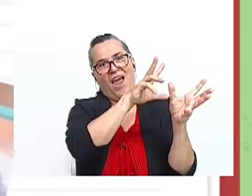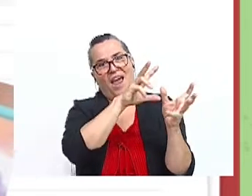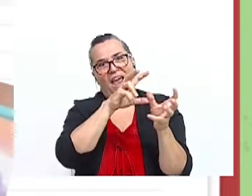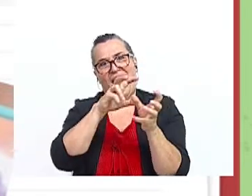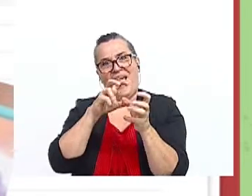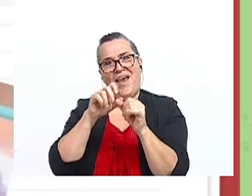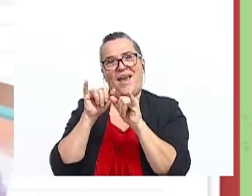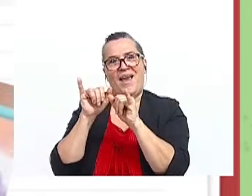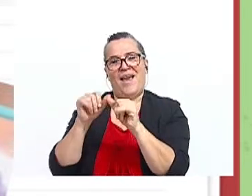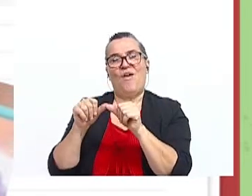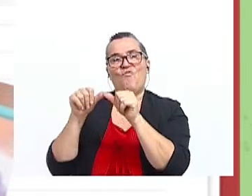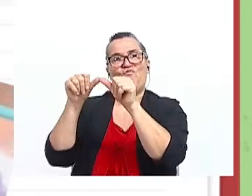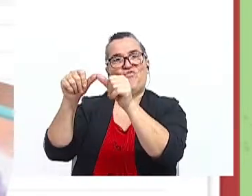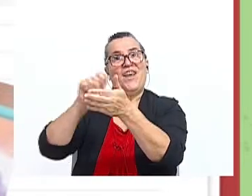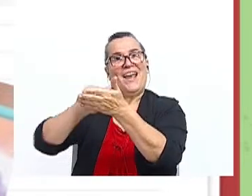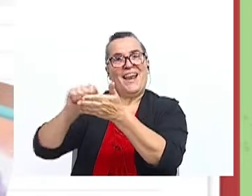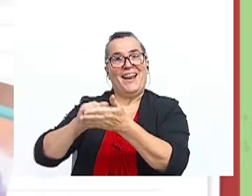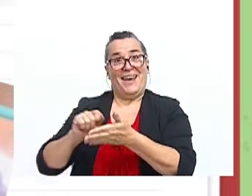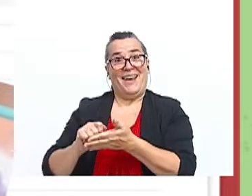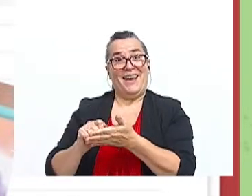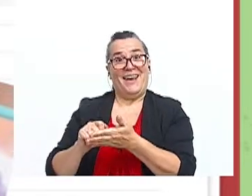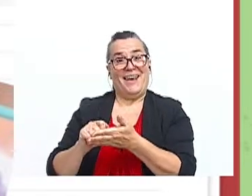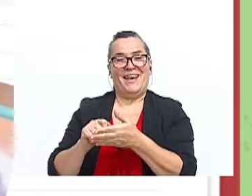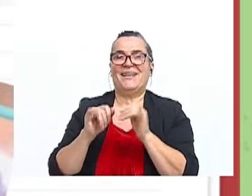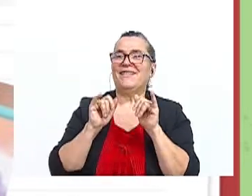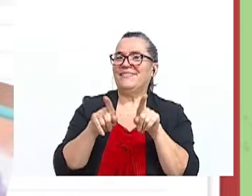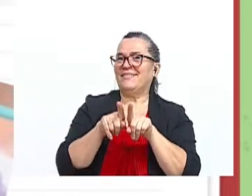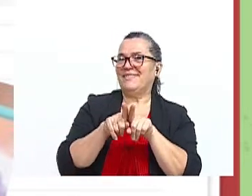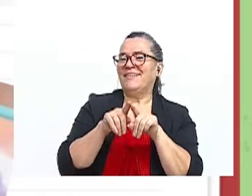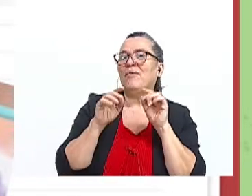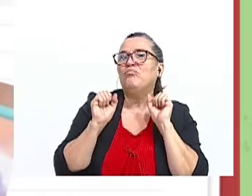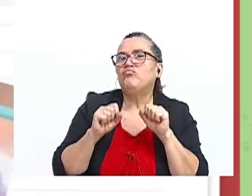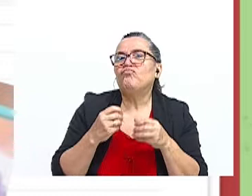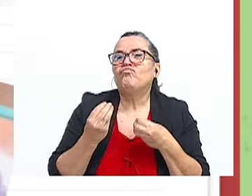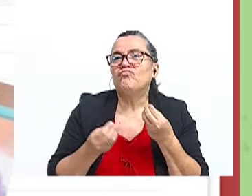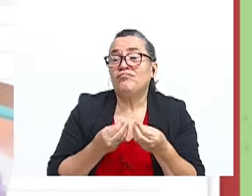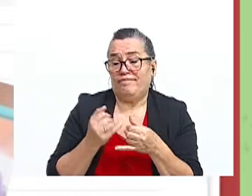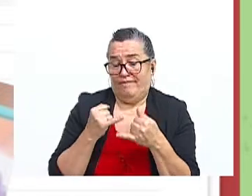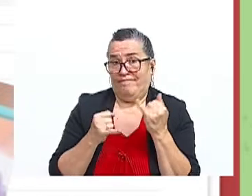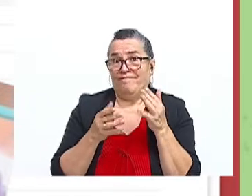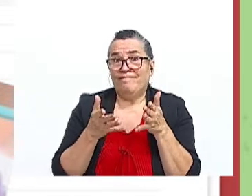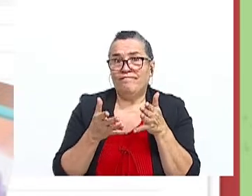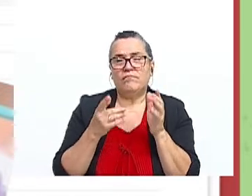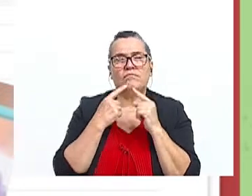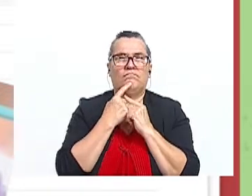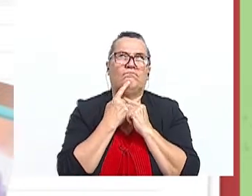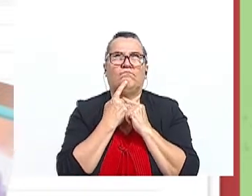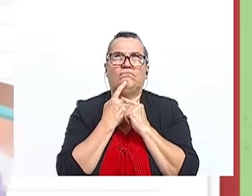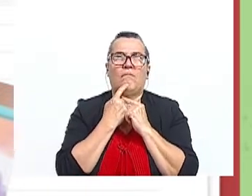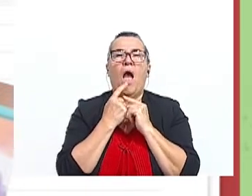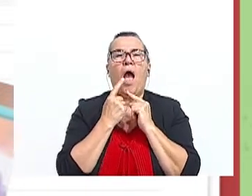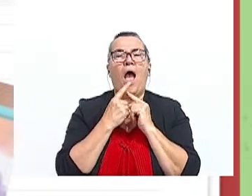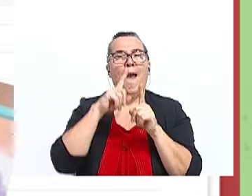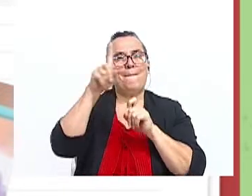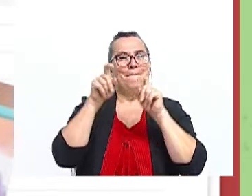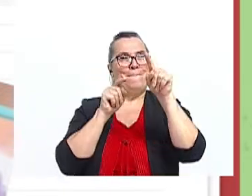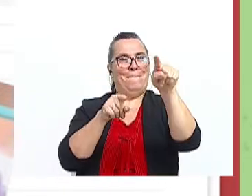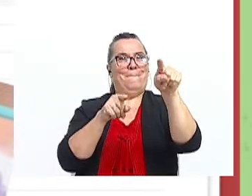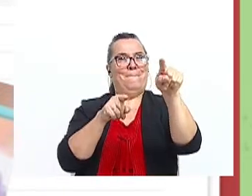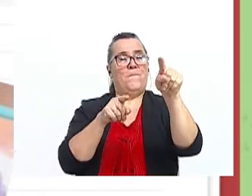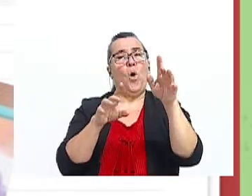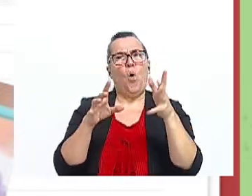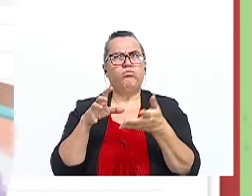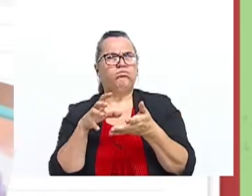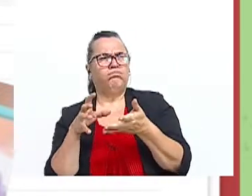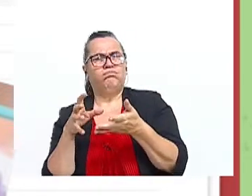previo el ensayo actual. También podemos al final plantear una pregunta o una